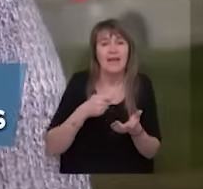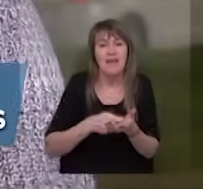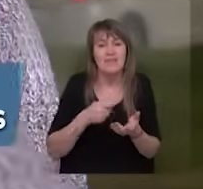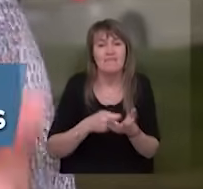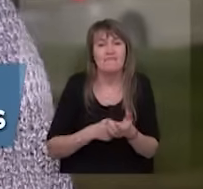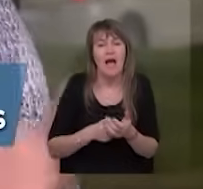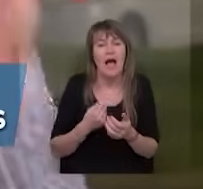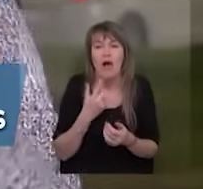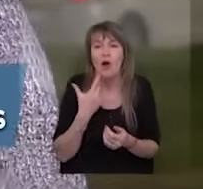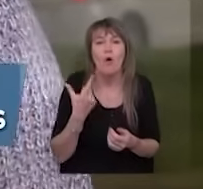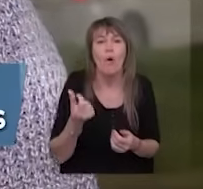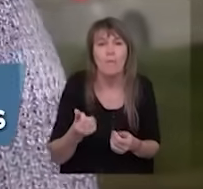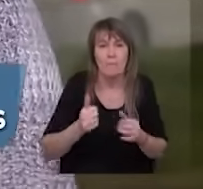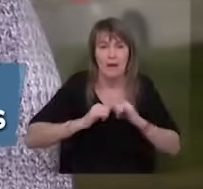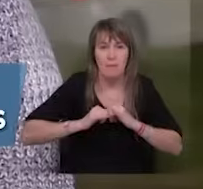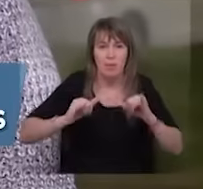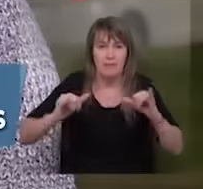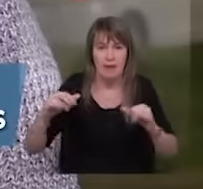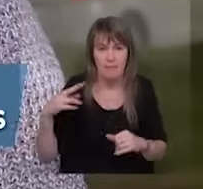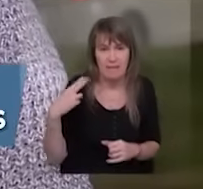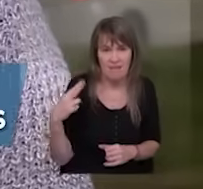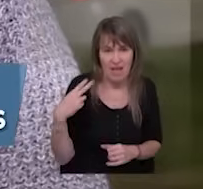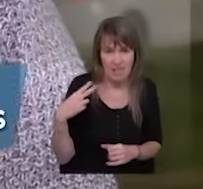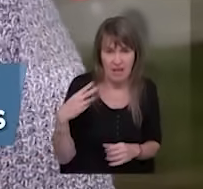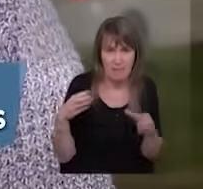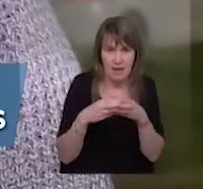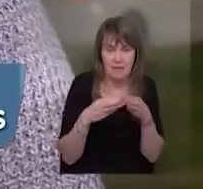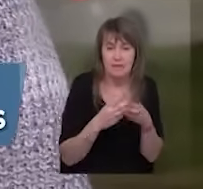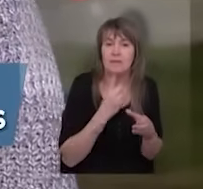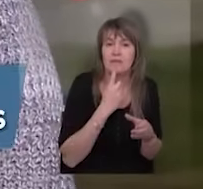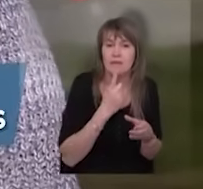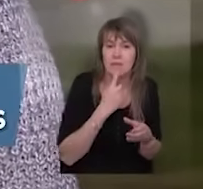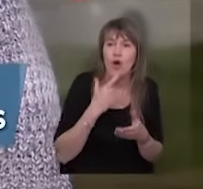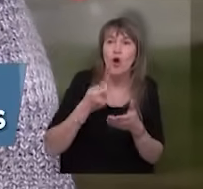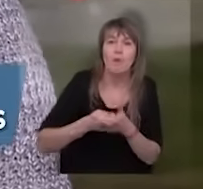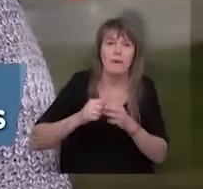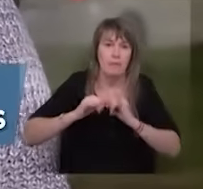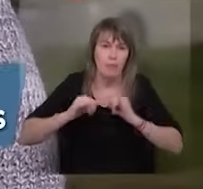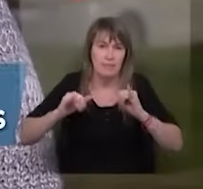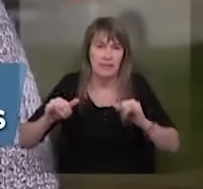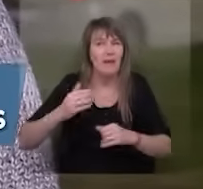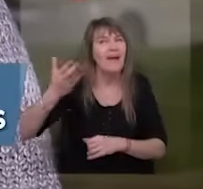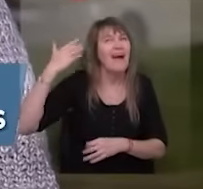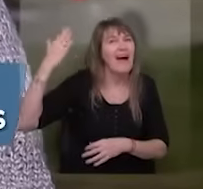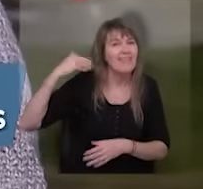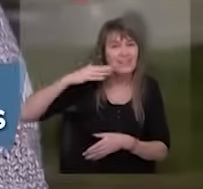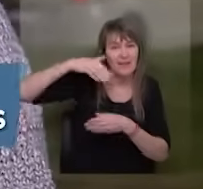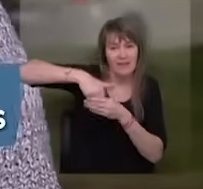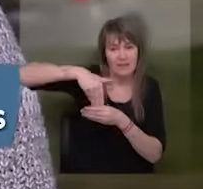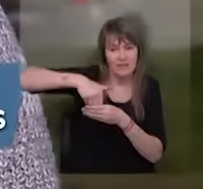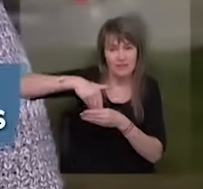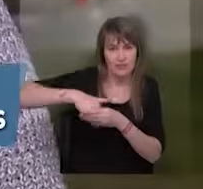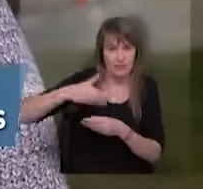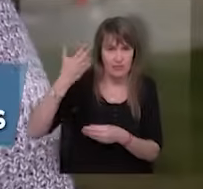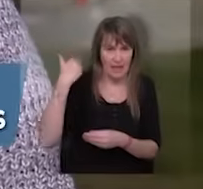compra de publicidad privada por parte de los partidos políticos por qué porque han habido casos en otras elecciones las anteriores